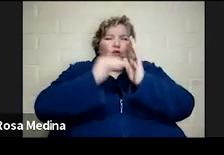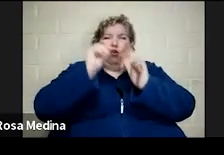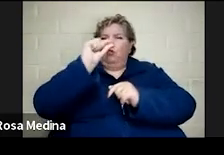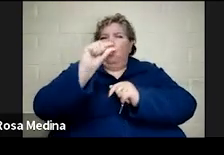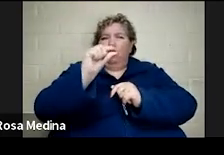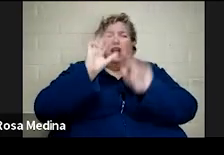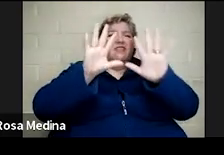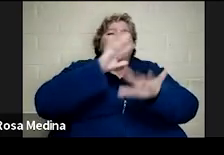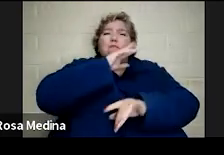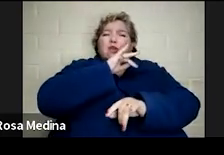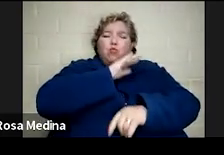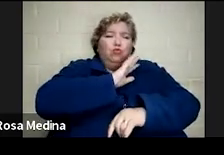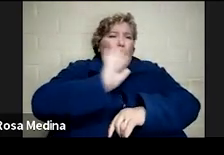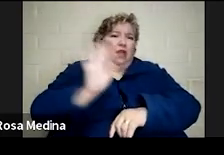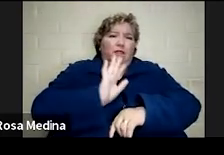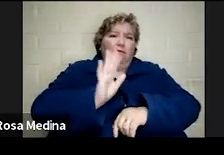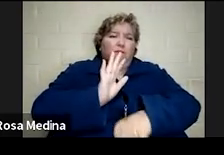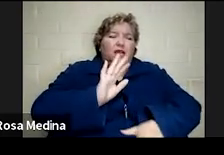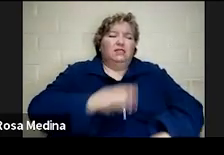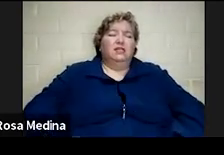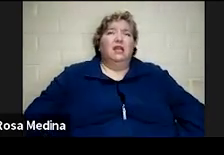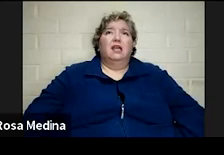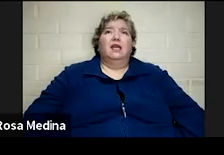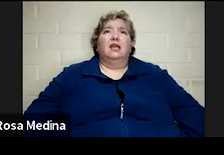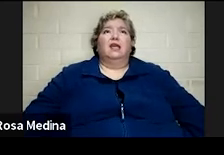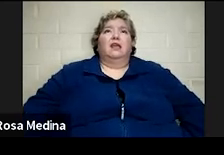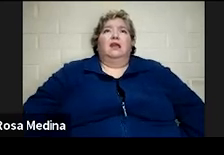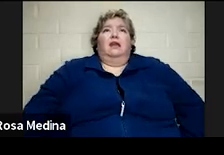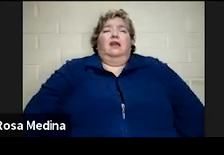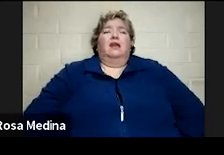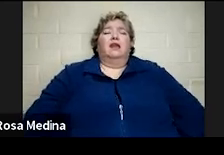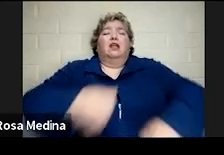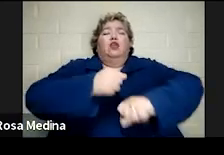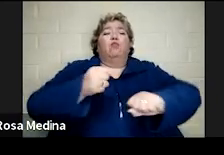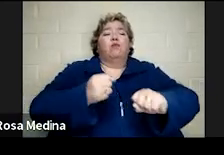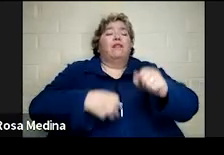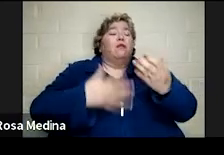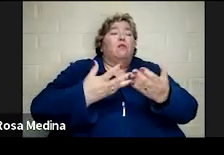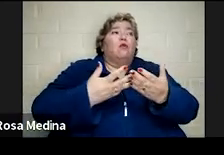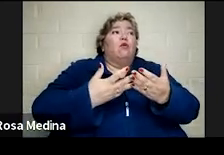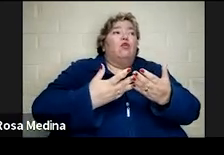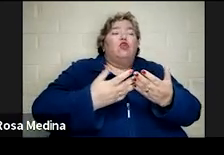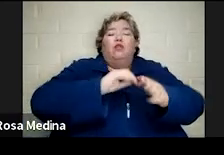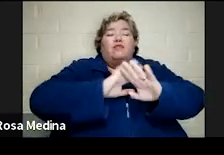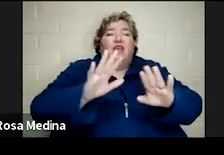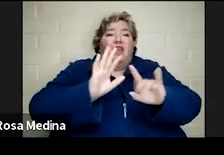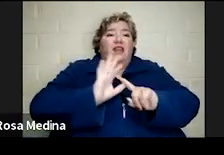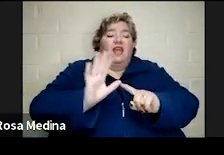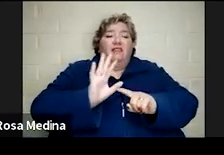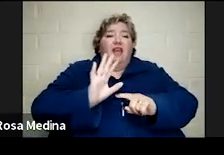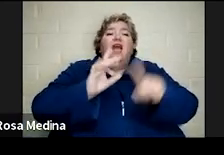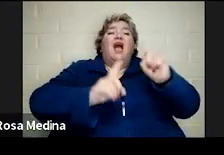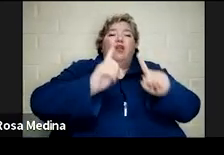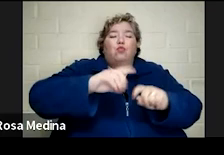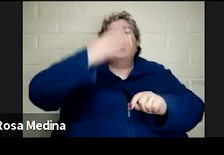no logran continuar. Cambian frecuentemente entre actividades también sin completarlas. Son olvidadizos,